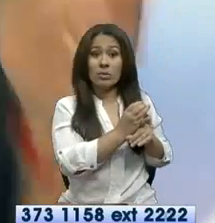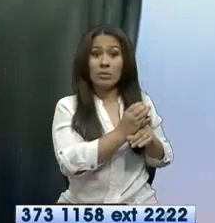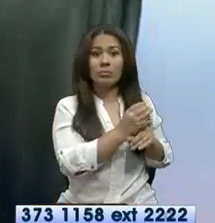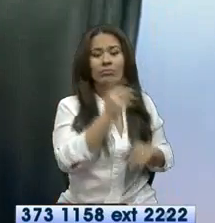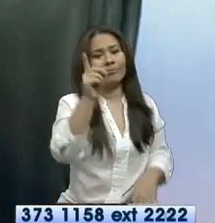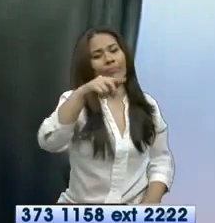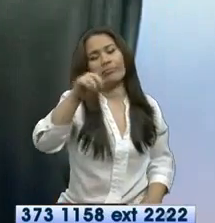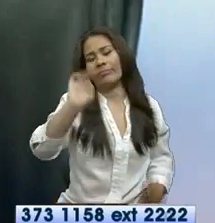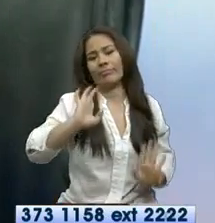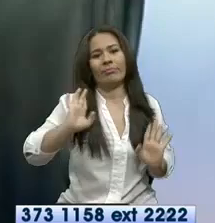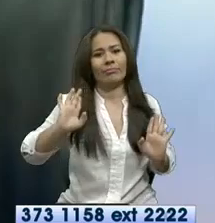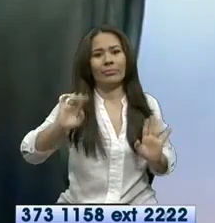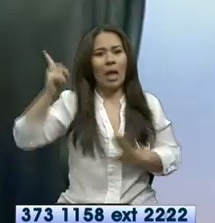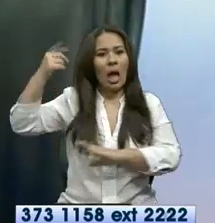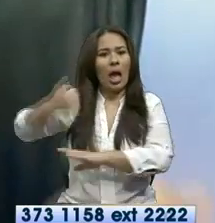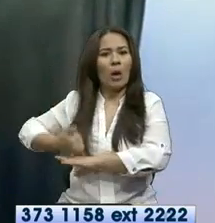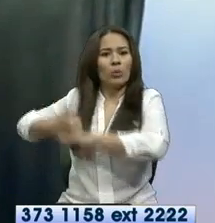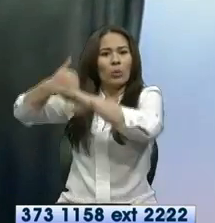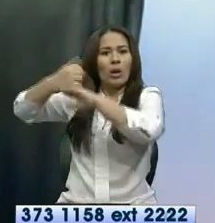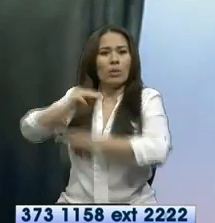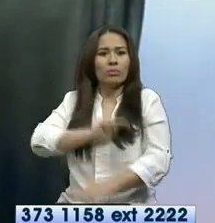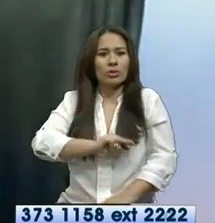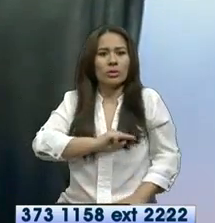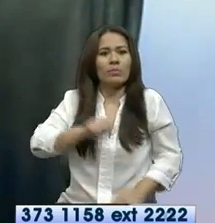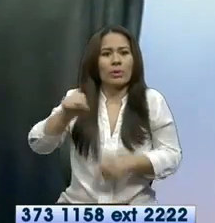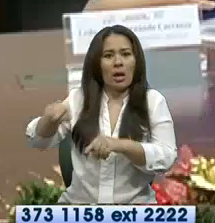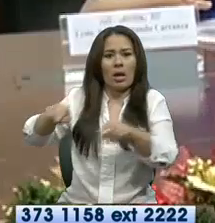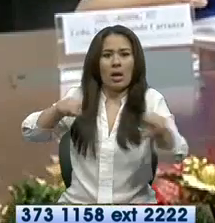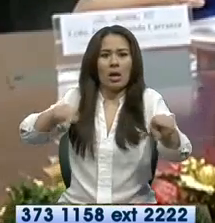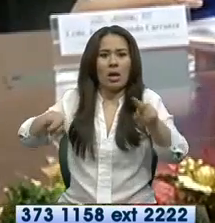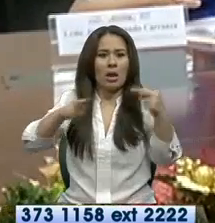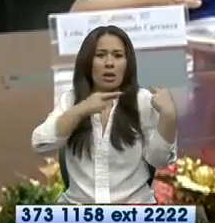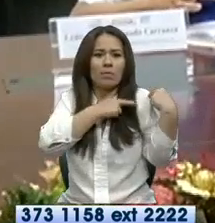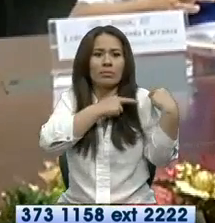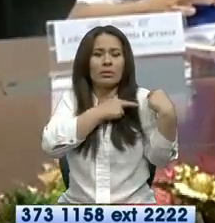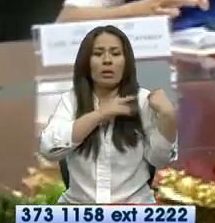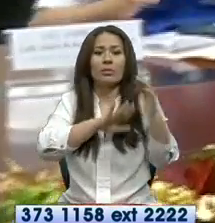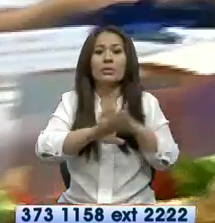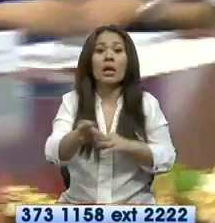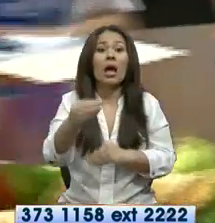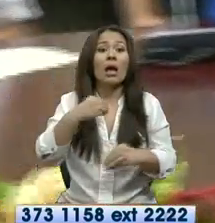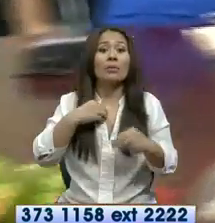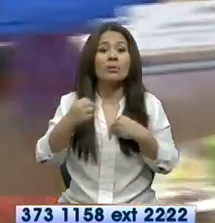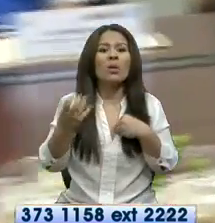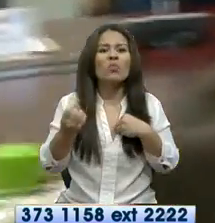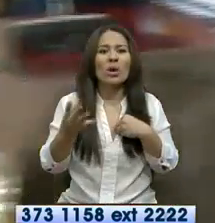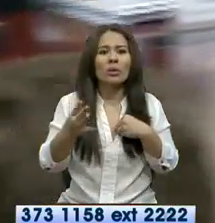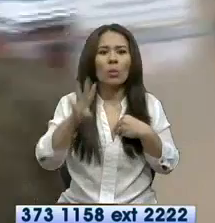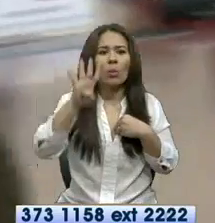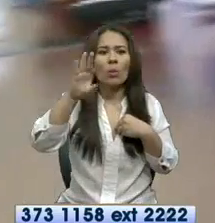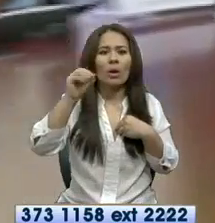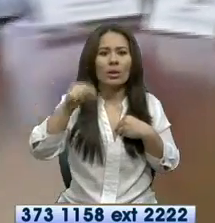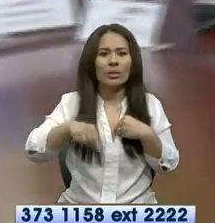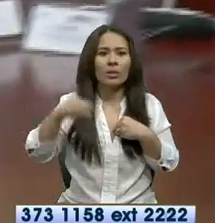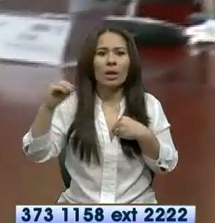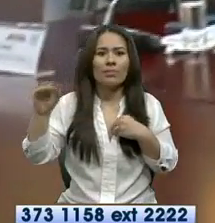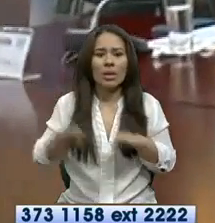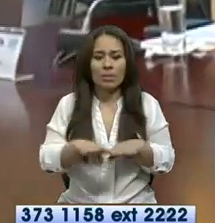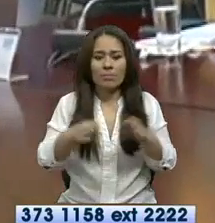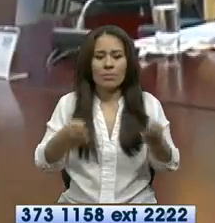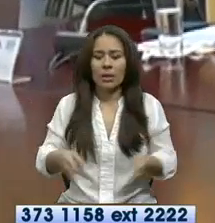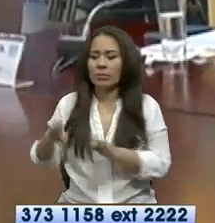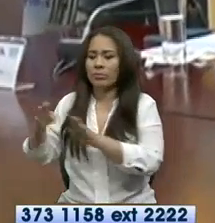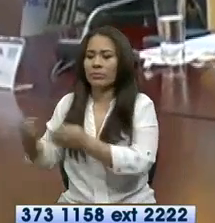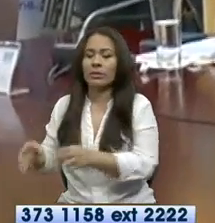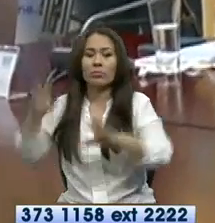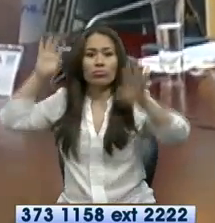le corresponde a la autoridad municipal a través de su ordenanza municipal. Confirmaron que serán más de 40.000 juntas receptoras del voto